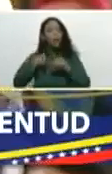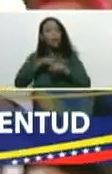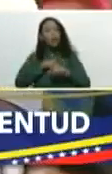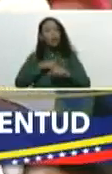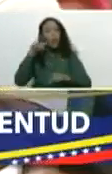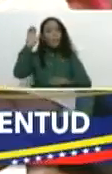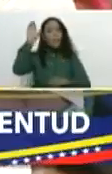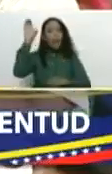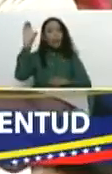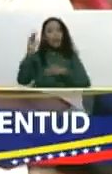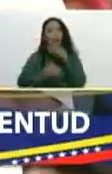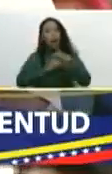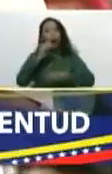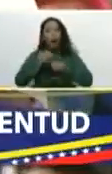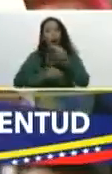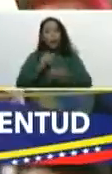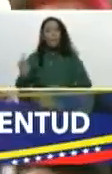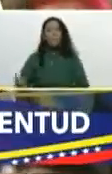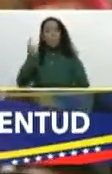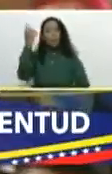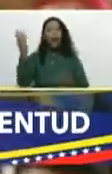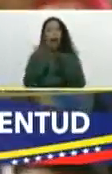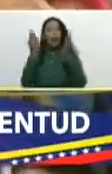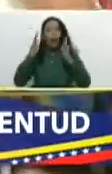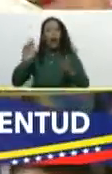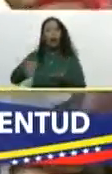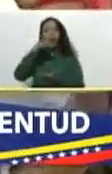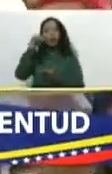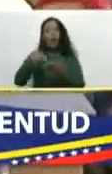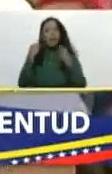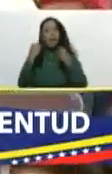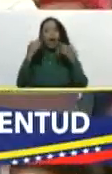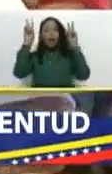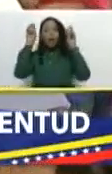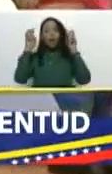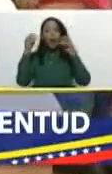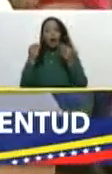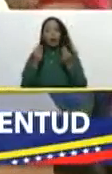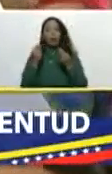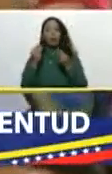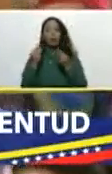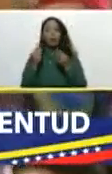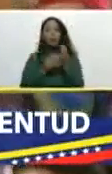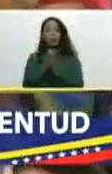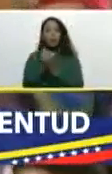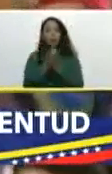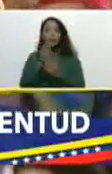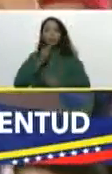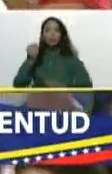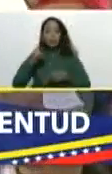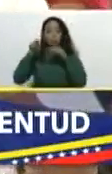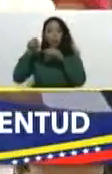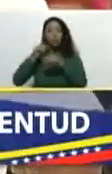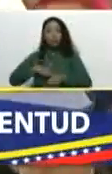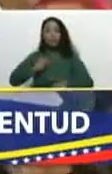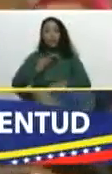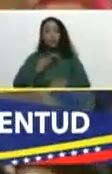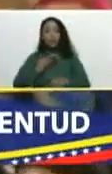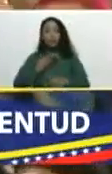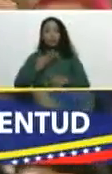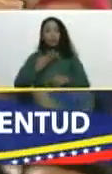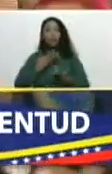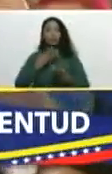país se cree la primera escuela nacional para las nuevas economías y el emprendimiento juvenil, y que desde allí podamos formarnos, que